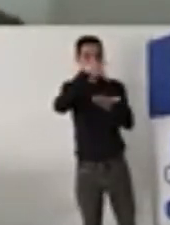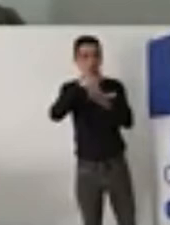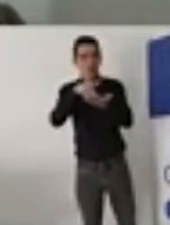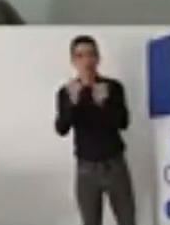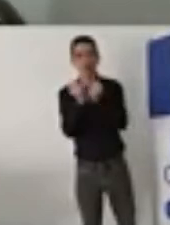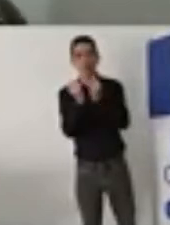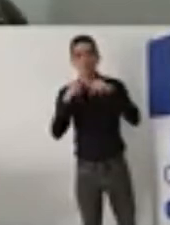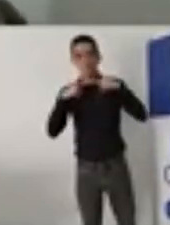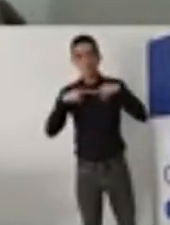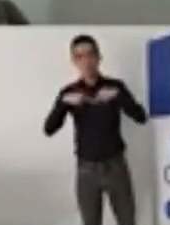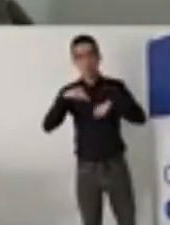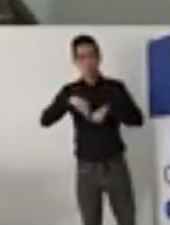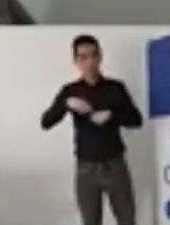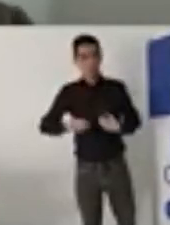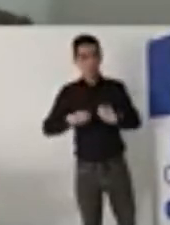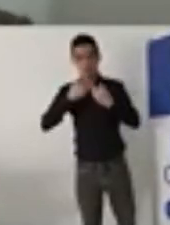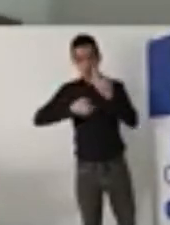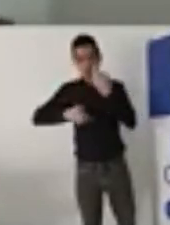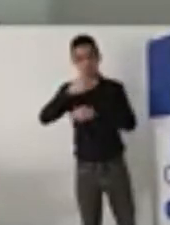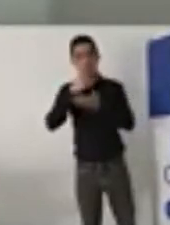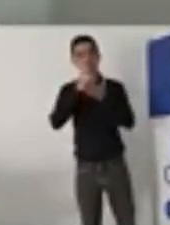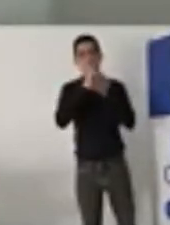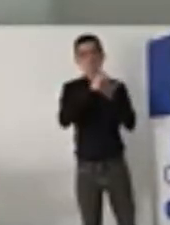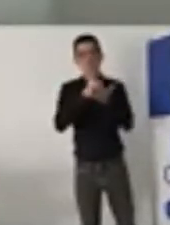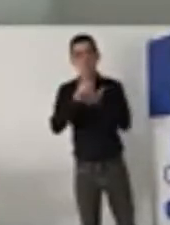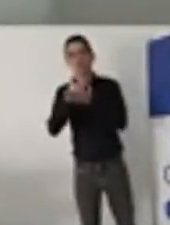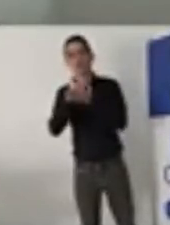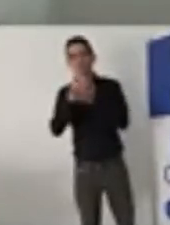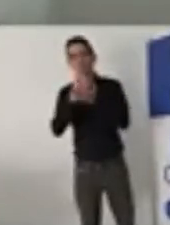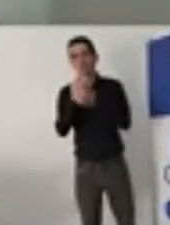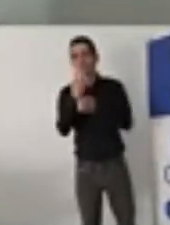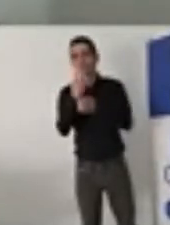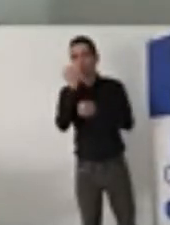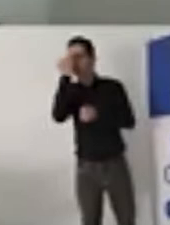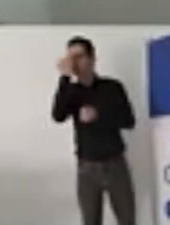muy diversos. Y me alegra mucho que sea una iniciativa de corte municipal donde